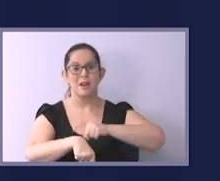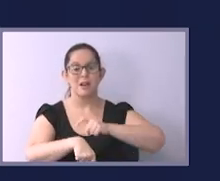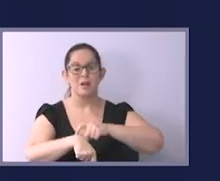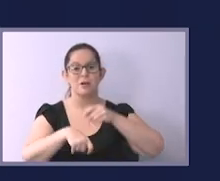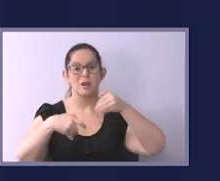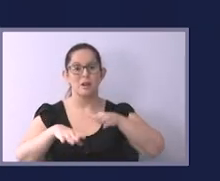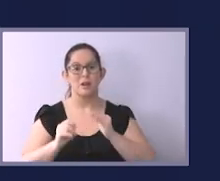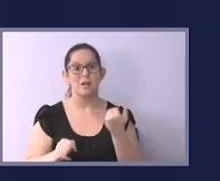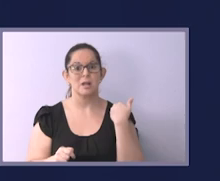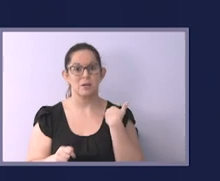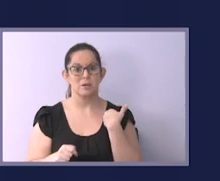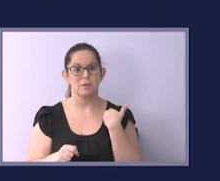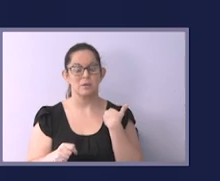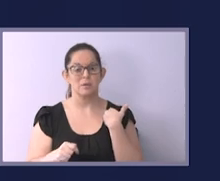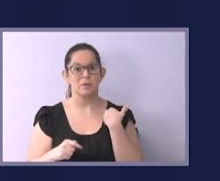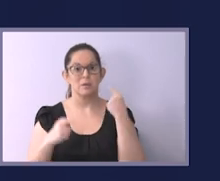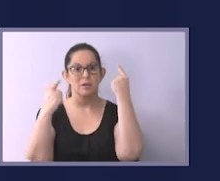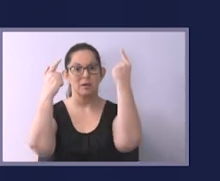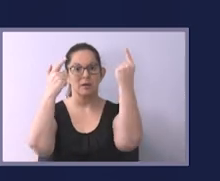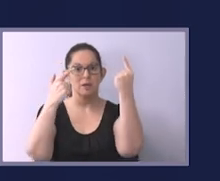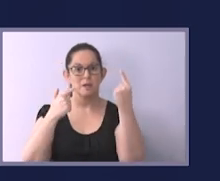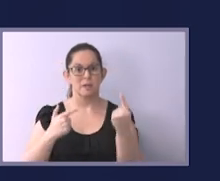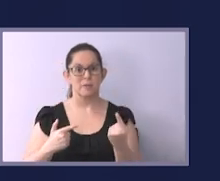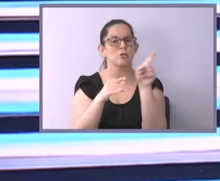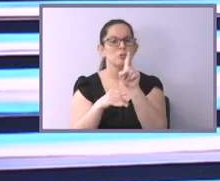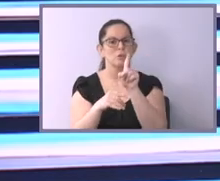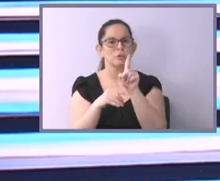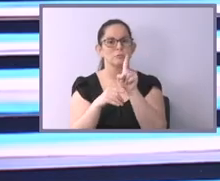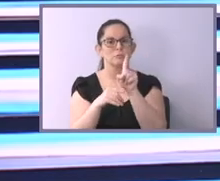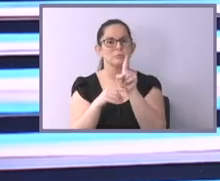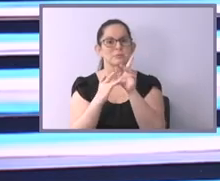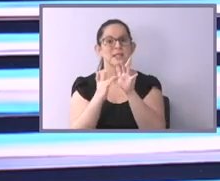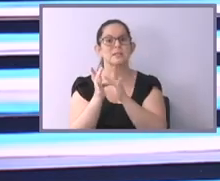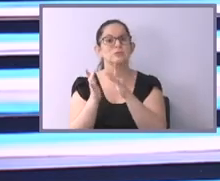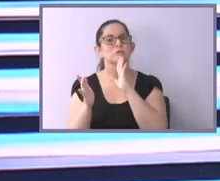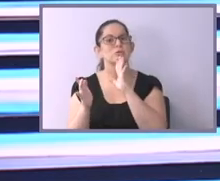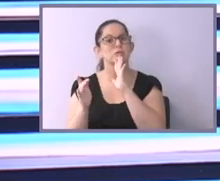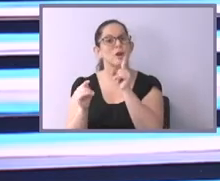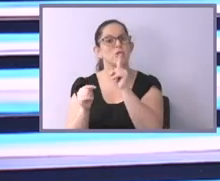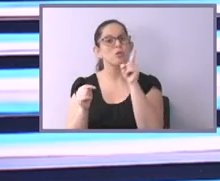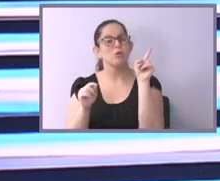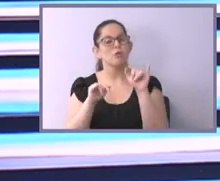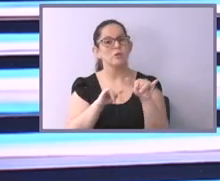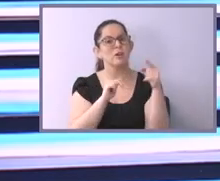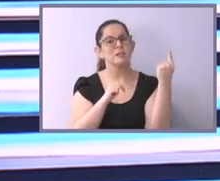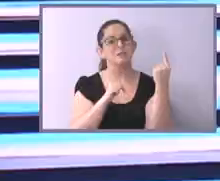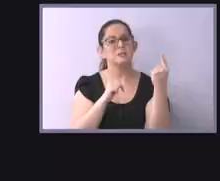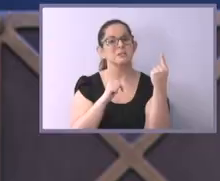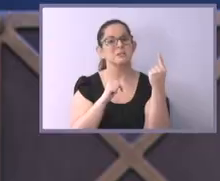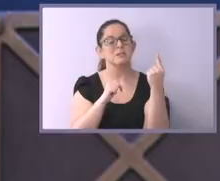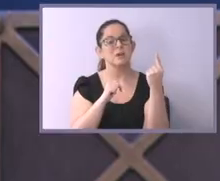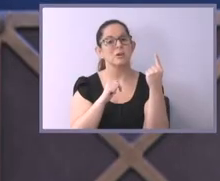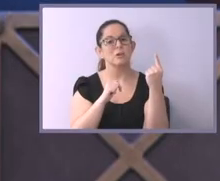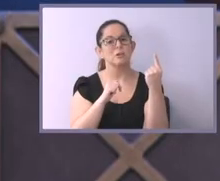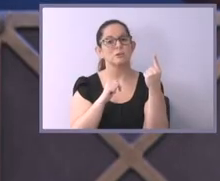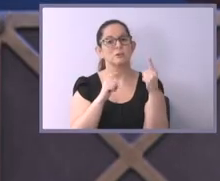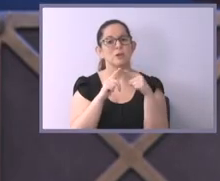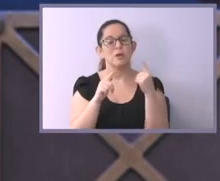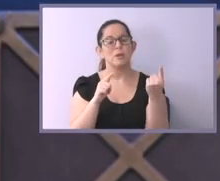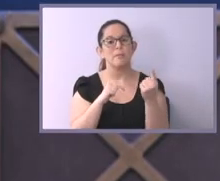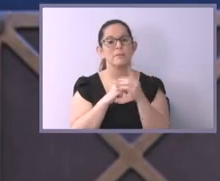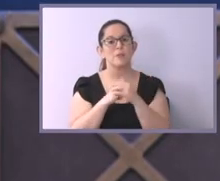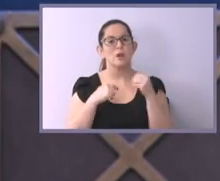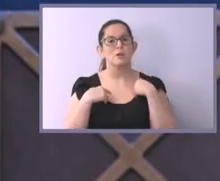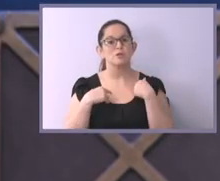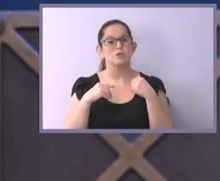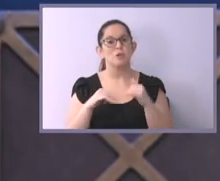que el Hijo del Hombre ha de venir. Cuando Jesús habló de no los dejaré solos, dijo: no los dejaré solos,